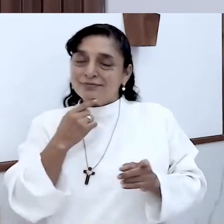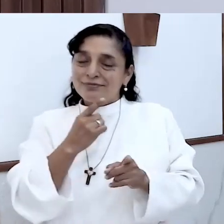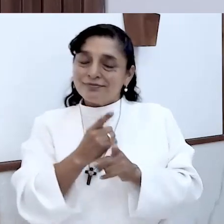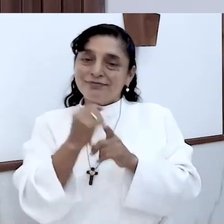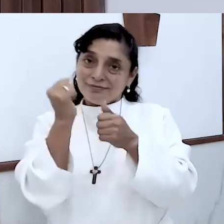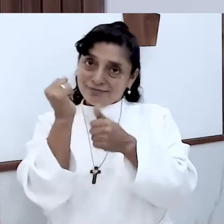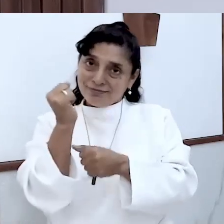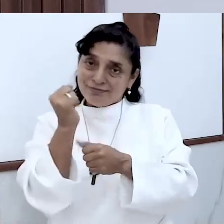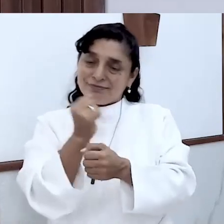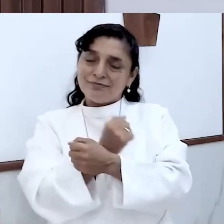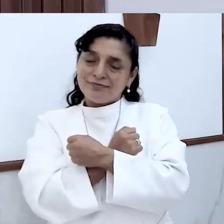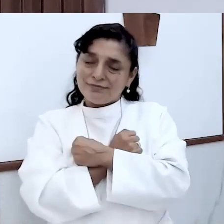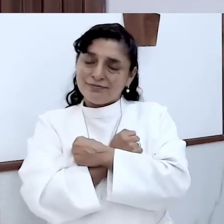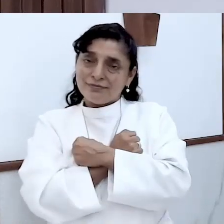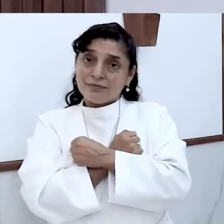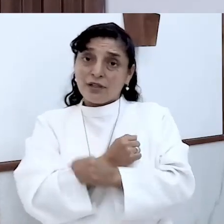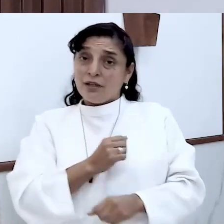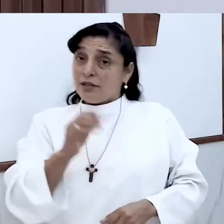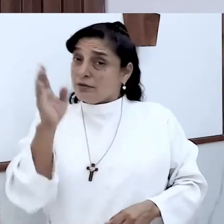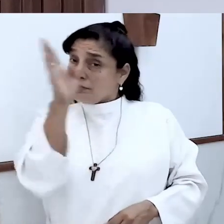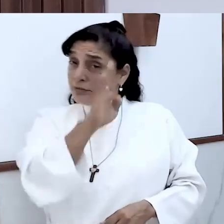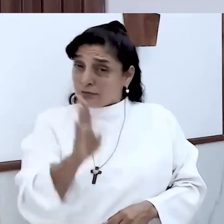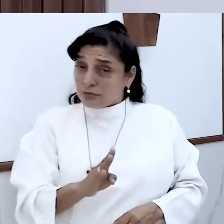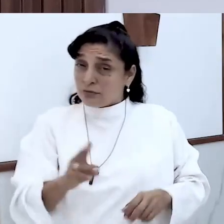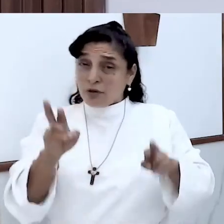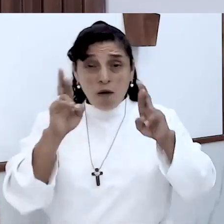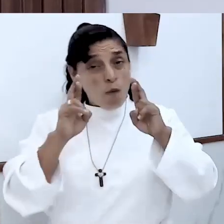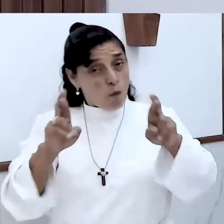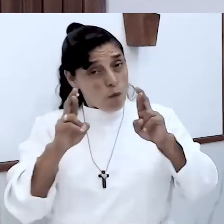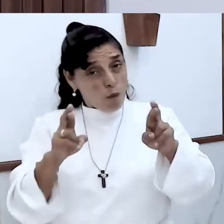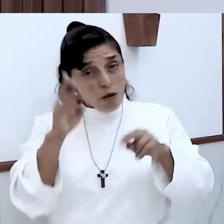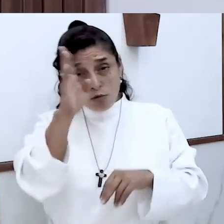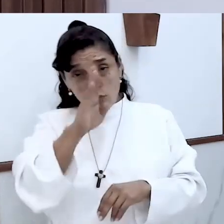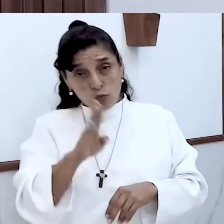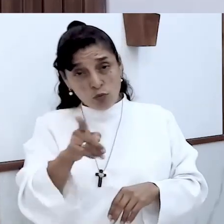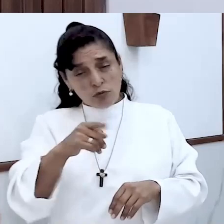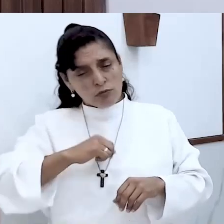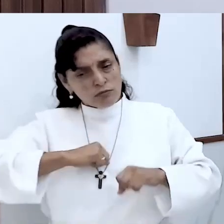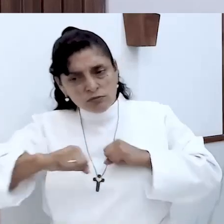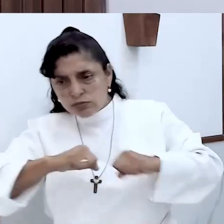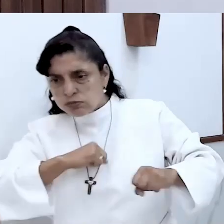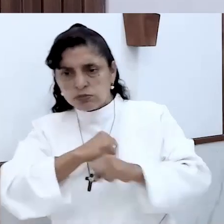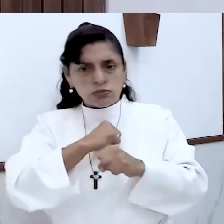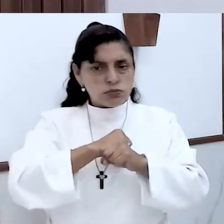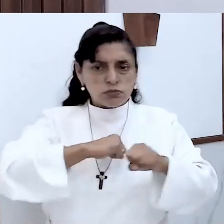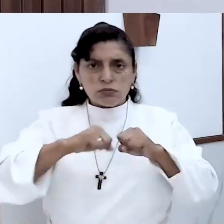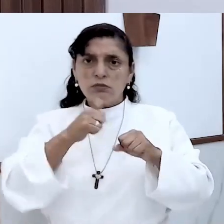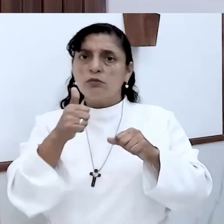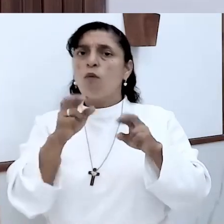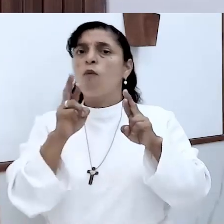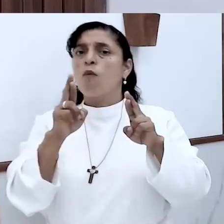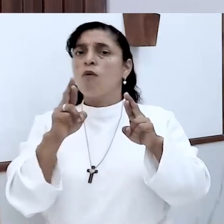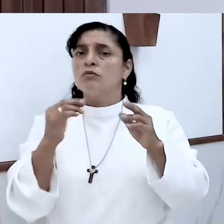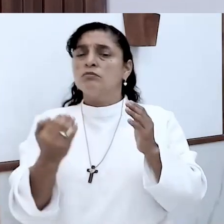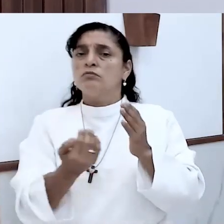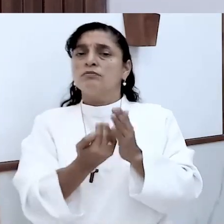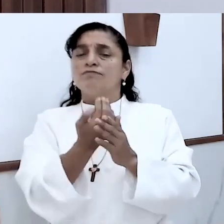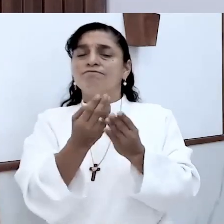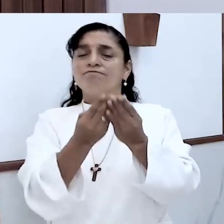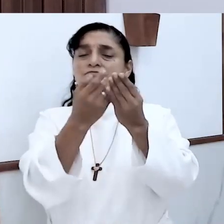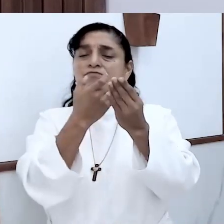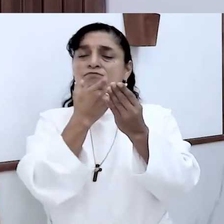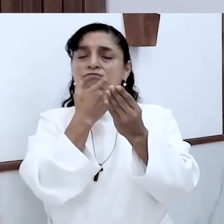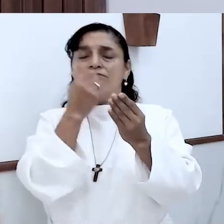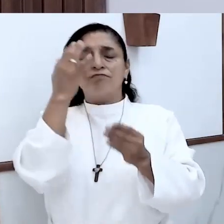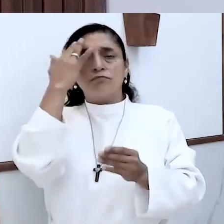hermanos, que jamás, ojalá, nos esforcemos para que cuando vamos a una Eucaristía no